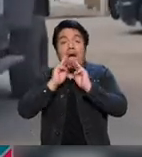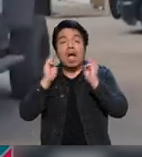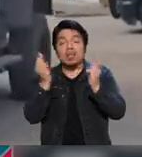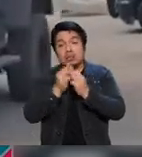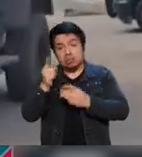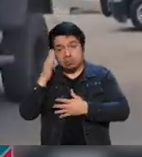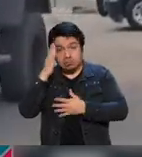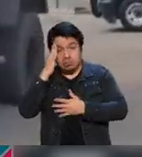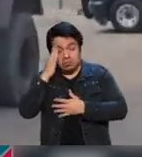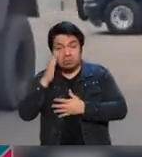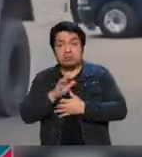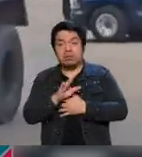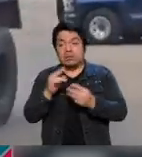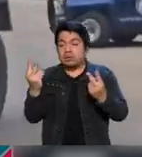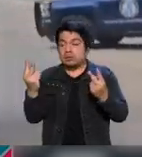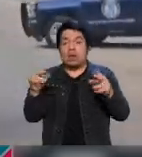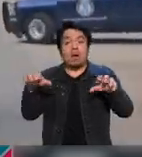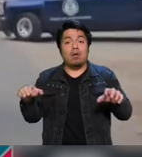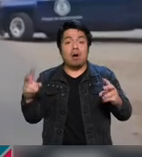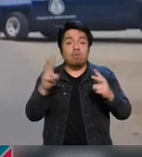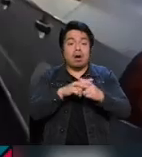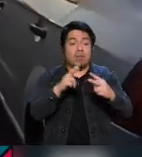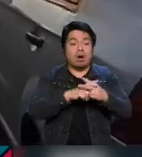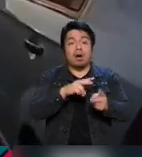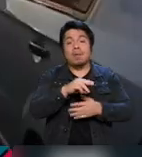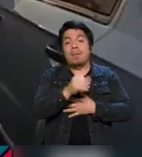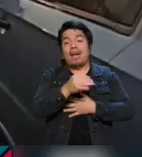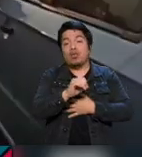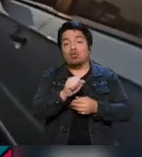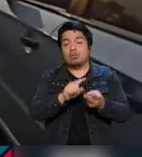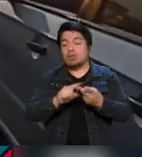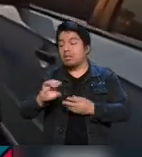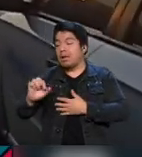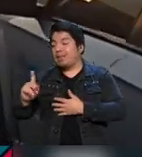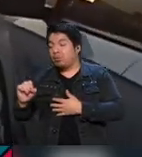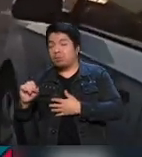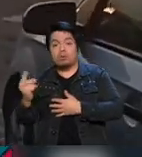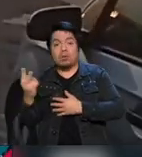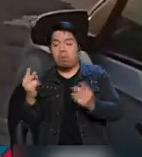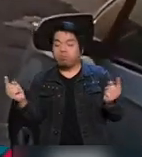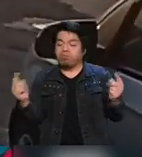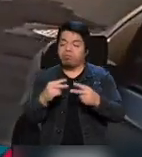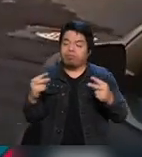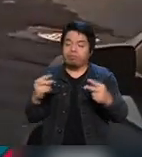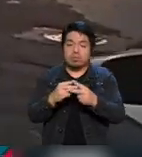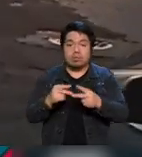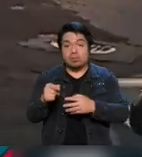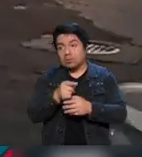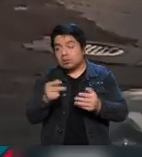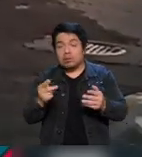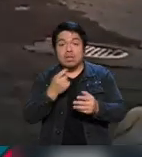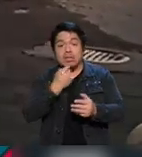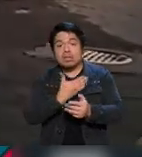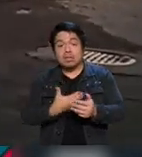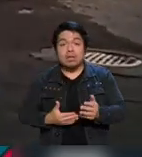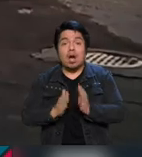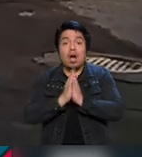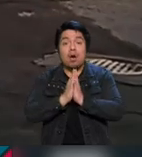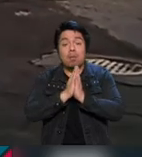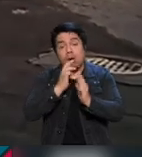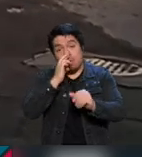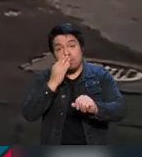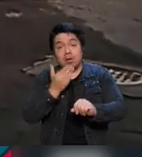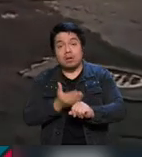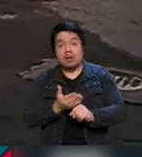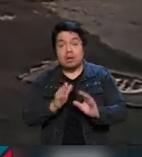que generó el enfrentamiento de 2 fracciones, la de los Mayos y los Chapitos. Por ello, el mandatario federal exigió a estas agrupaciones que sean responsables y